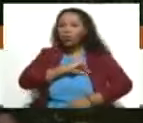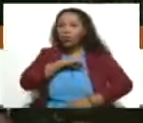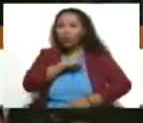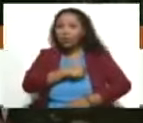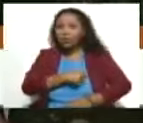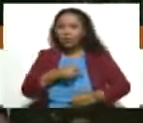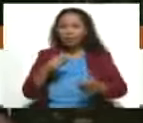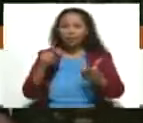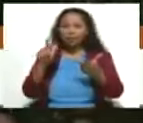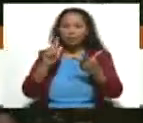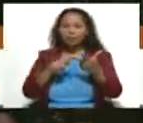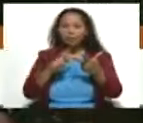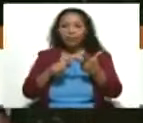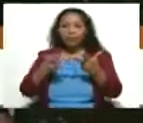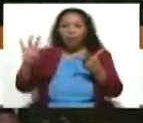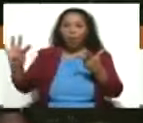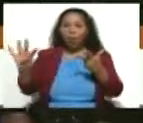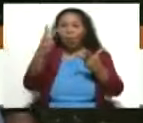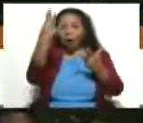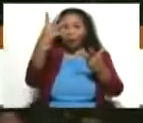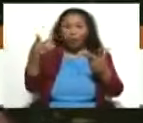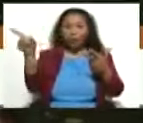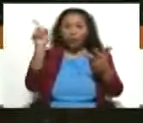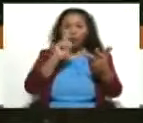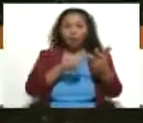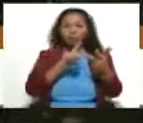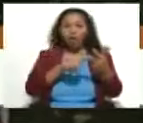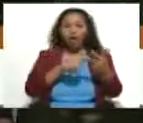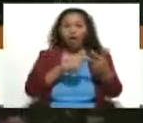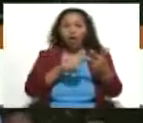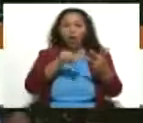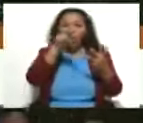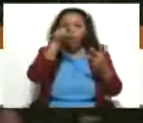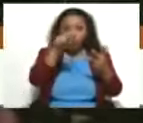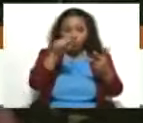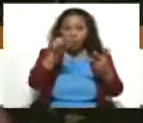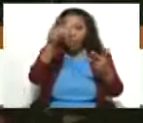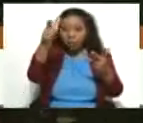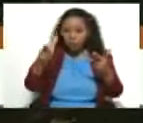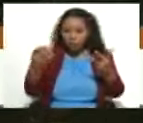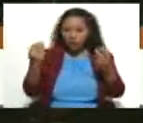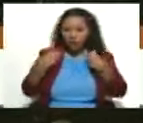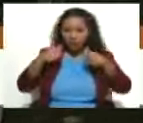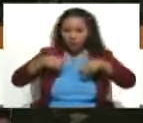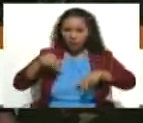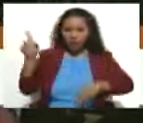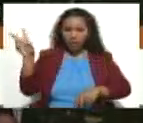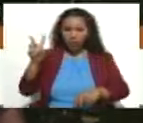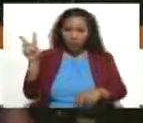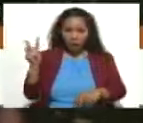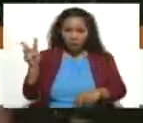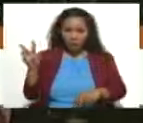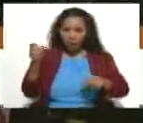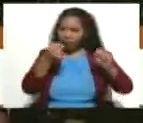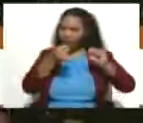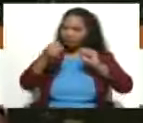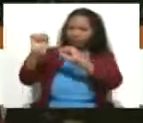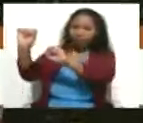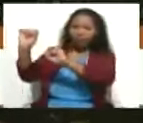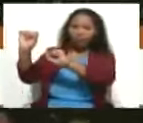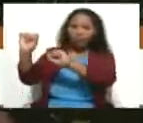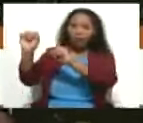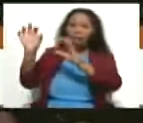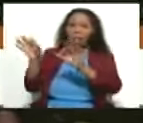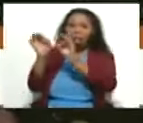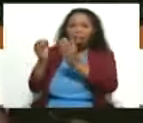Ginebra. El cuarto, ¿rechaza usted como venezolano el otorgamiento por parte de